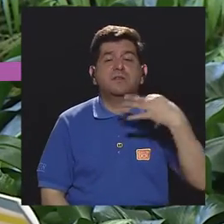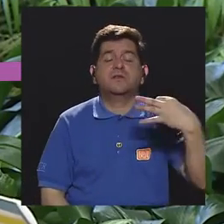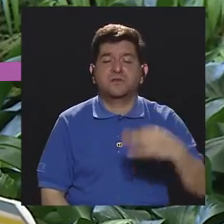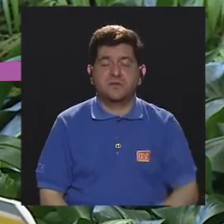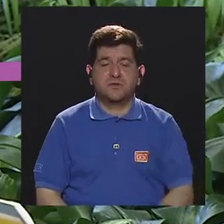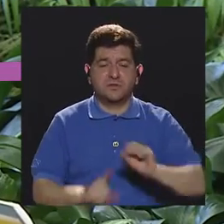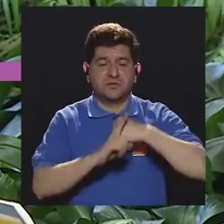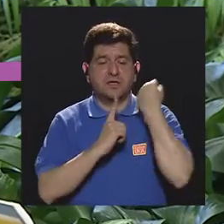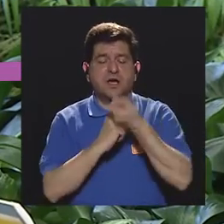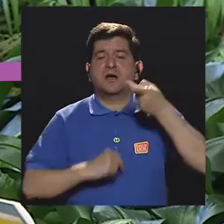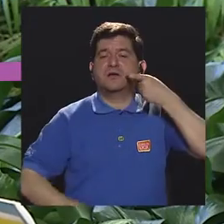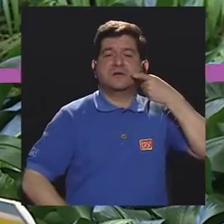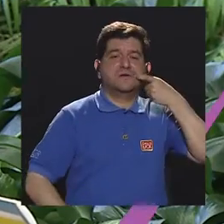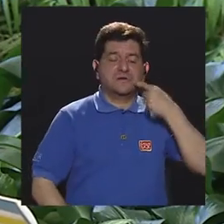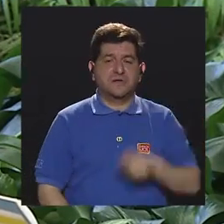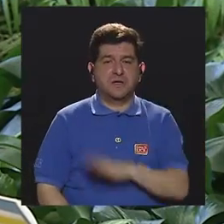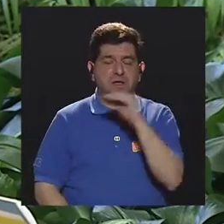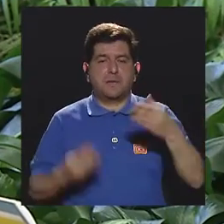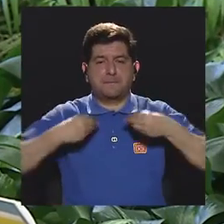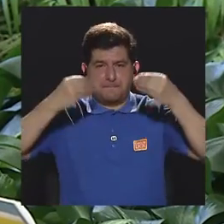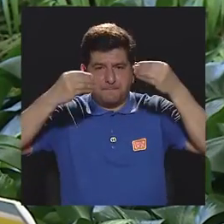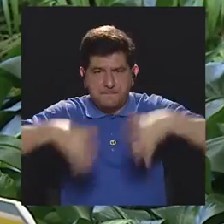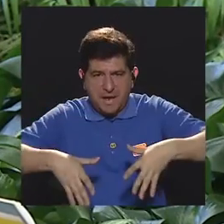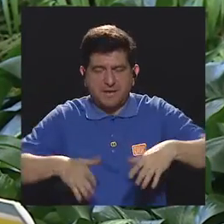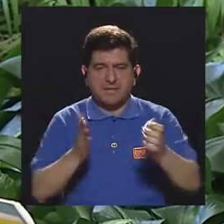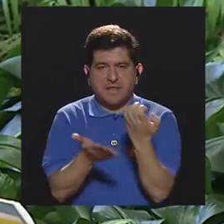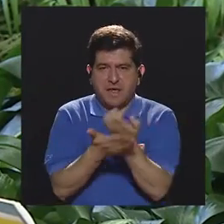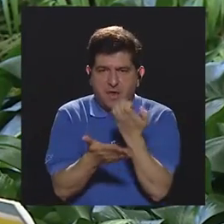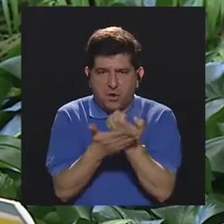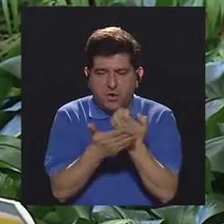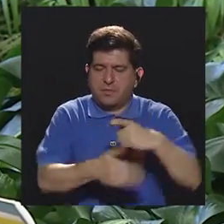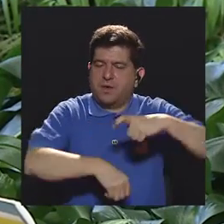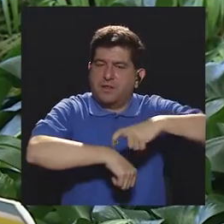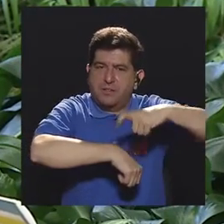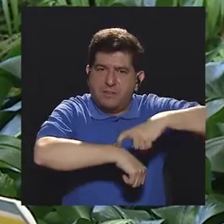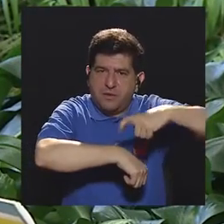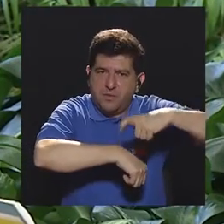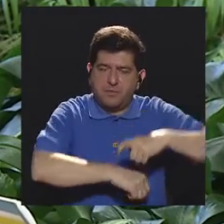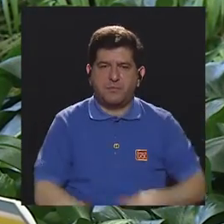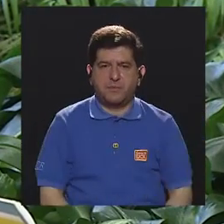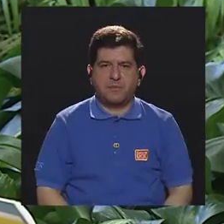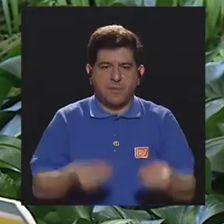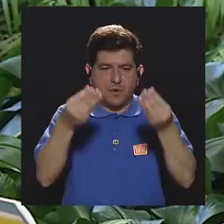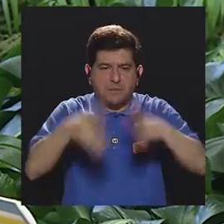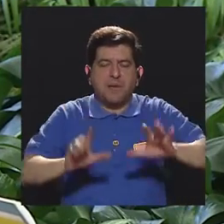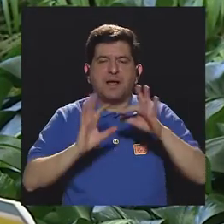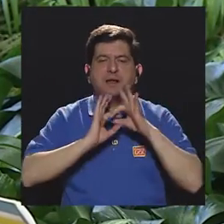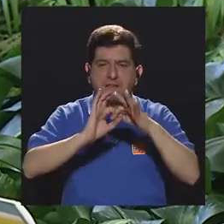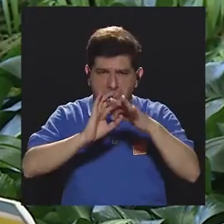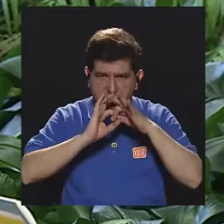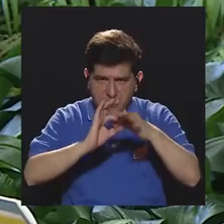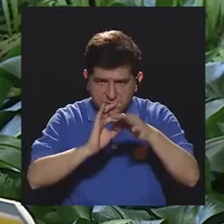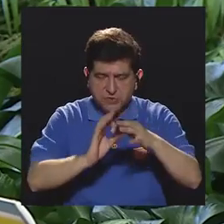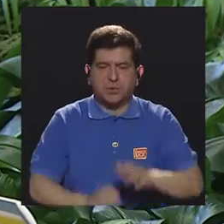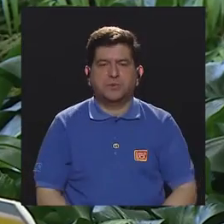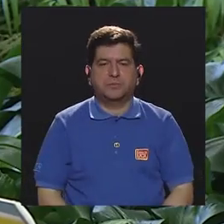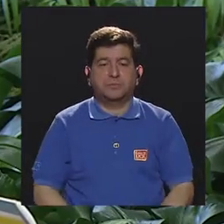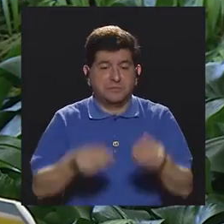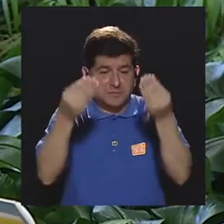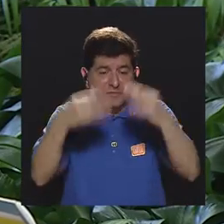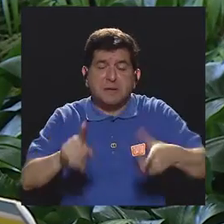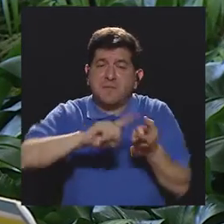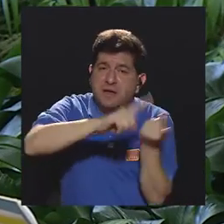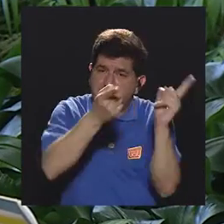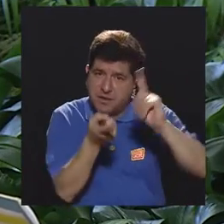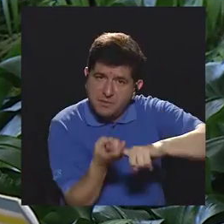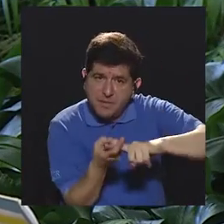vivir con las adicciones. Mira, las pérdidas económicas, pérdida de tiempo, pérdida de relaciones, pérdida